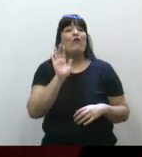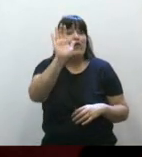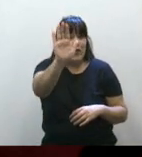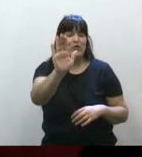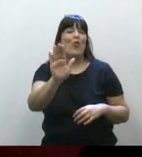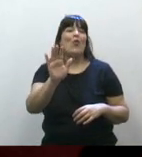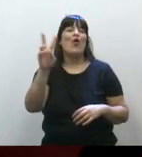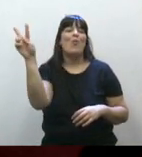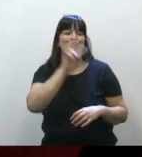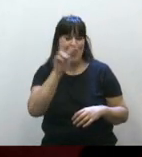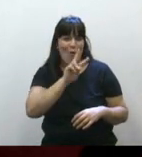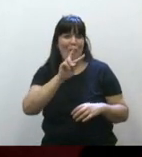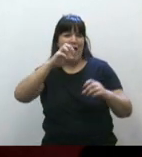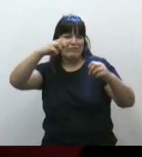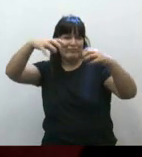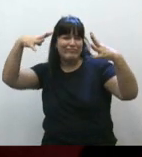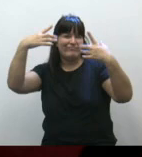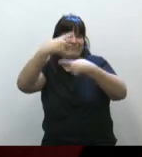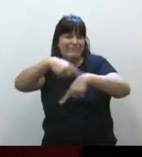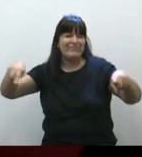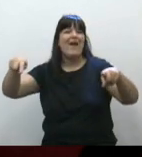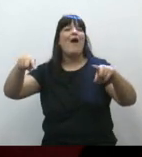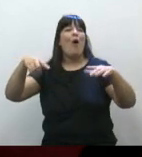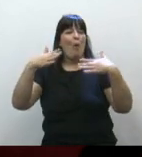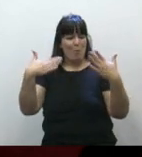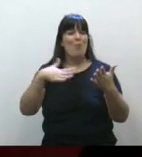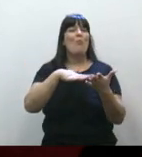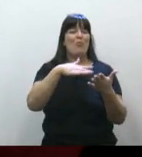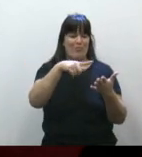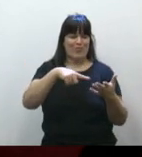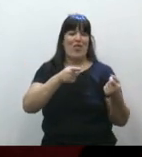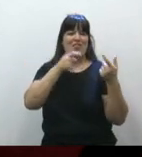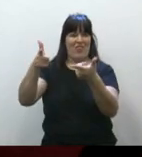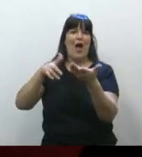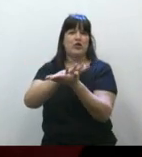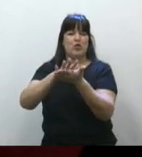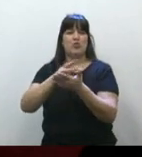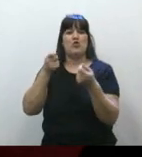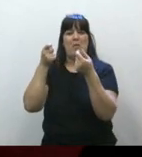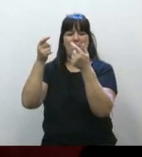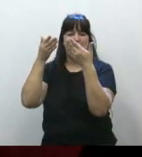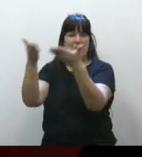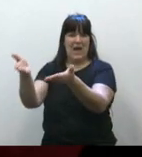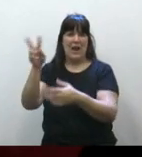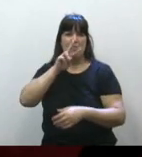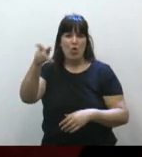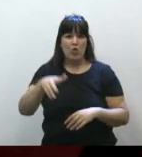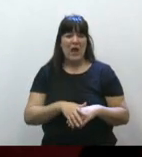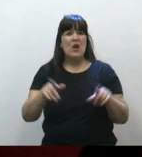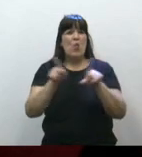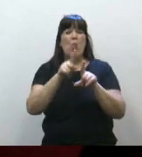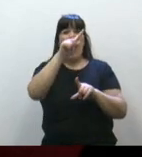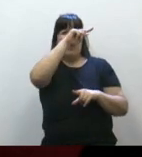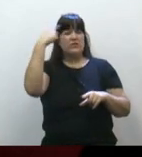las mujeres van a tener la respuesta normativa que necesitan salir de la brutalidad del